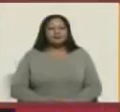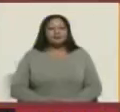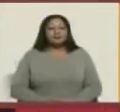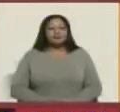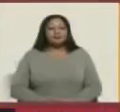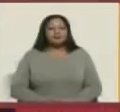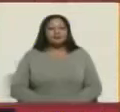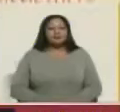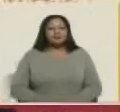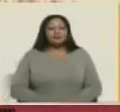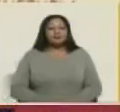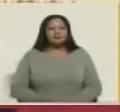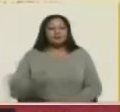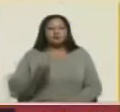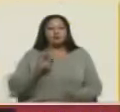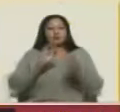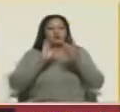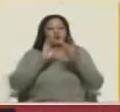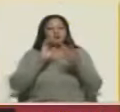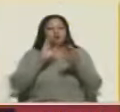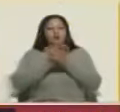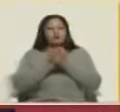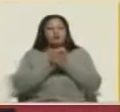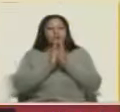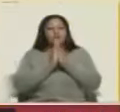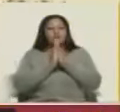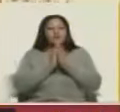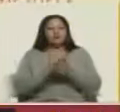Ustedes conecten los compañeros, ¿no?